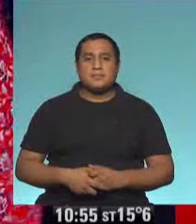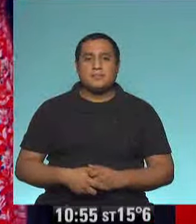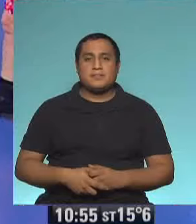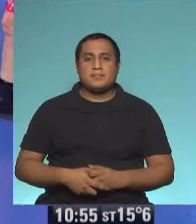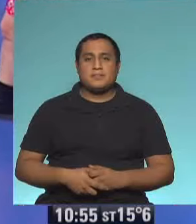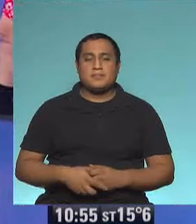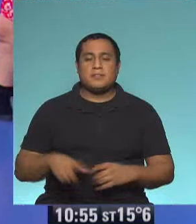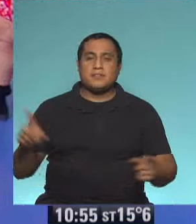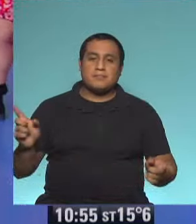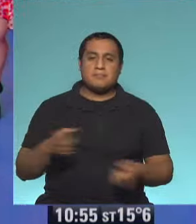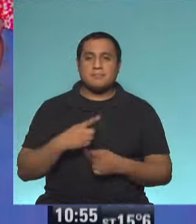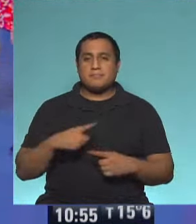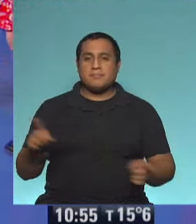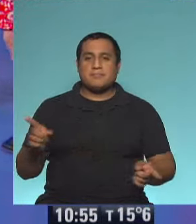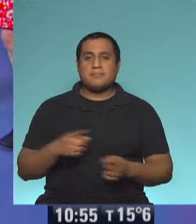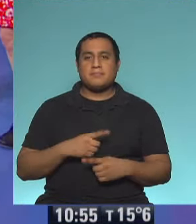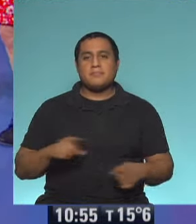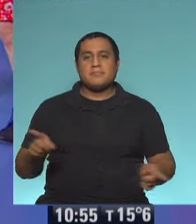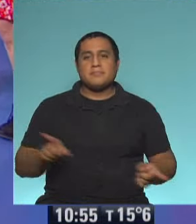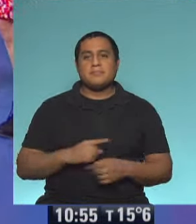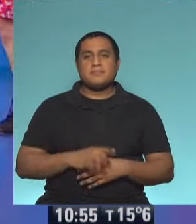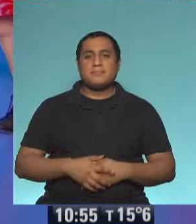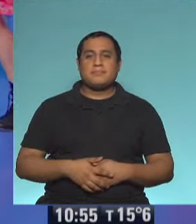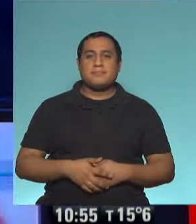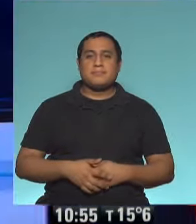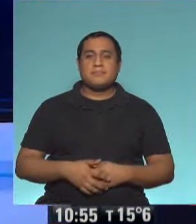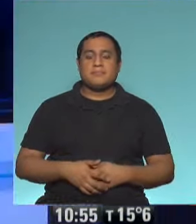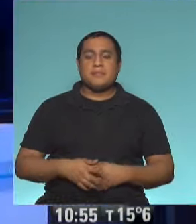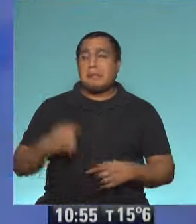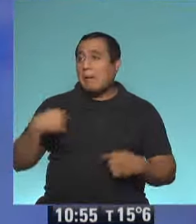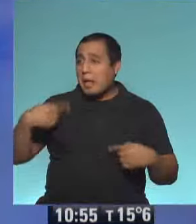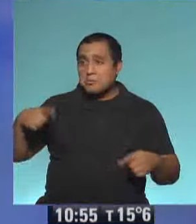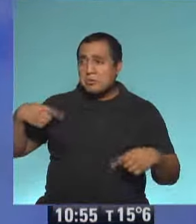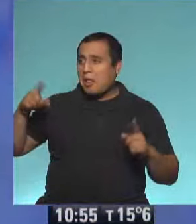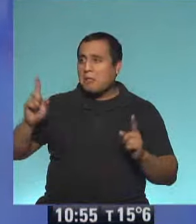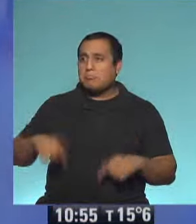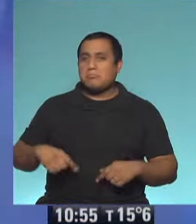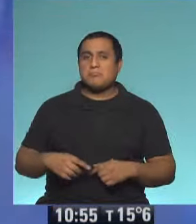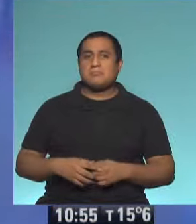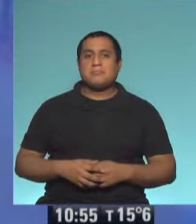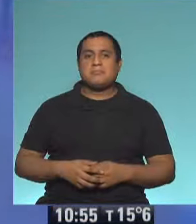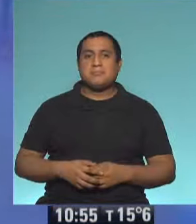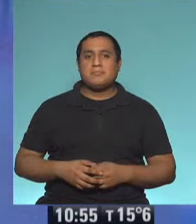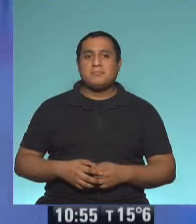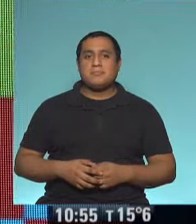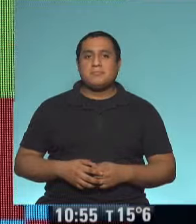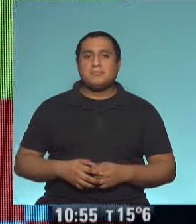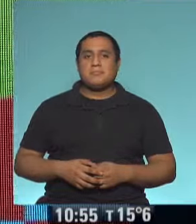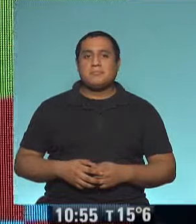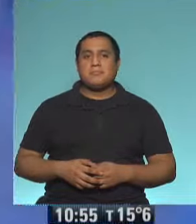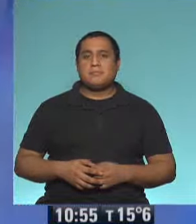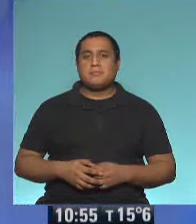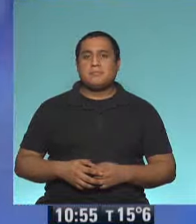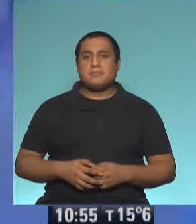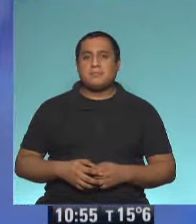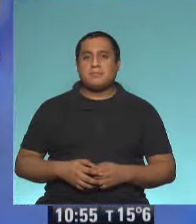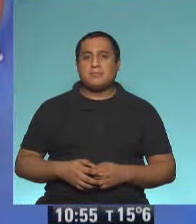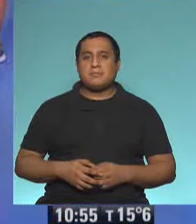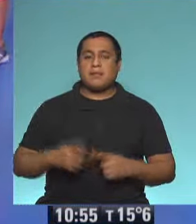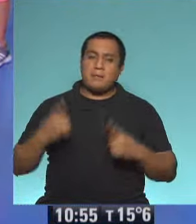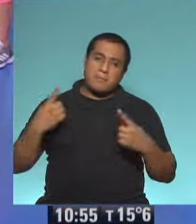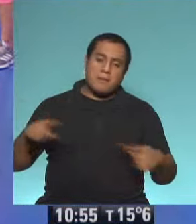se cierra, que toca el cielo, que toca la tierra. Yo no la sé, que se agacha y salta afuera. A ver, si se puede. Pero espera,